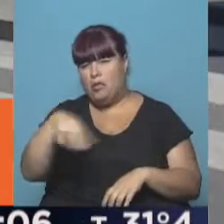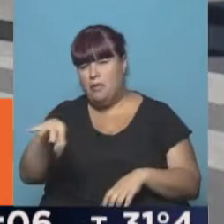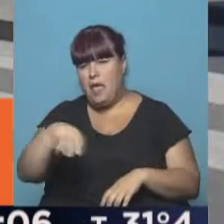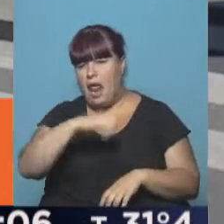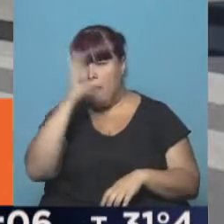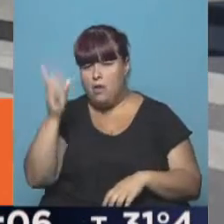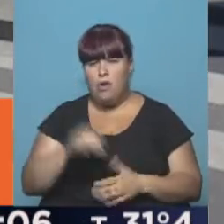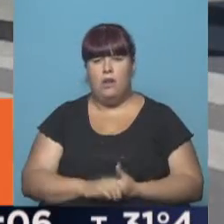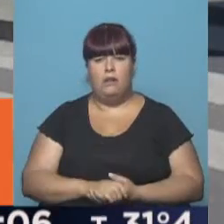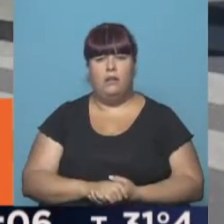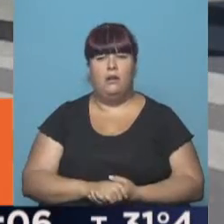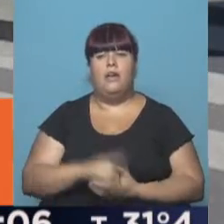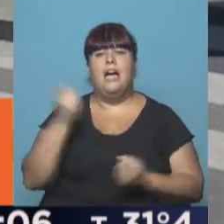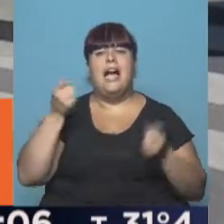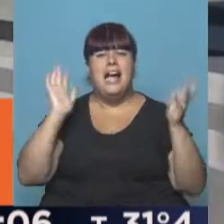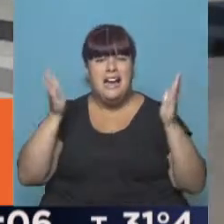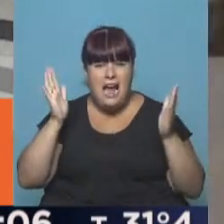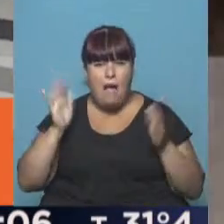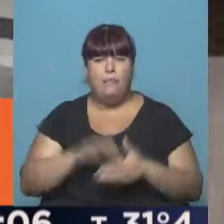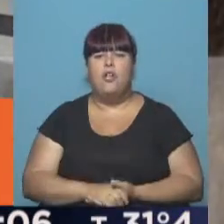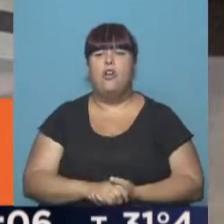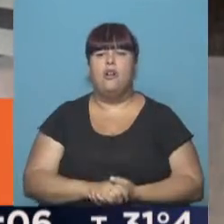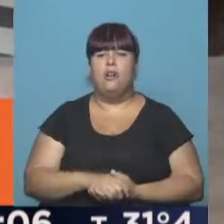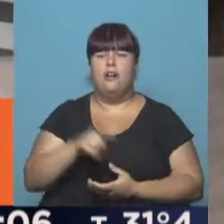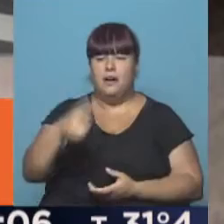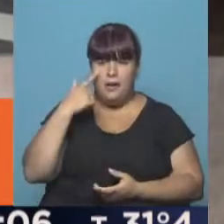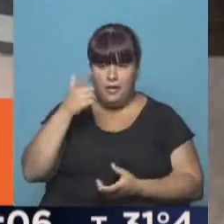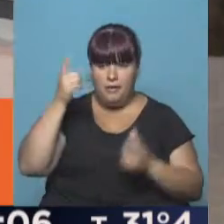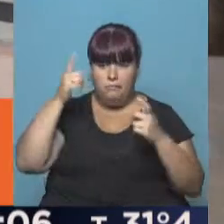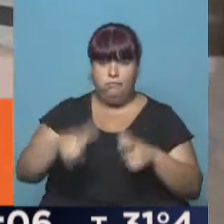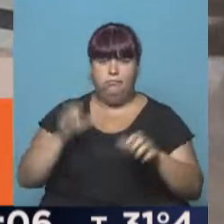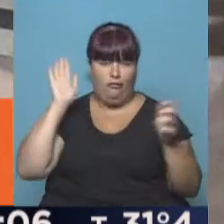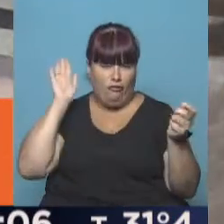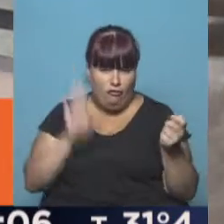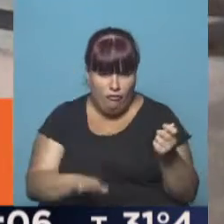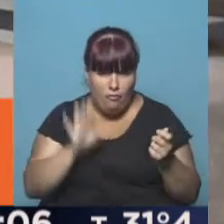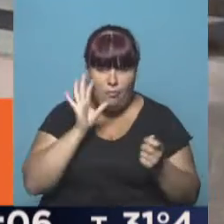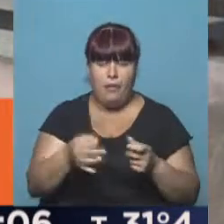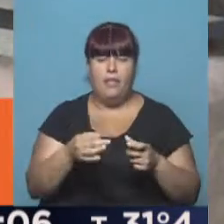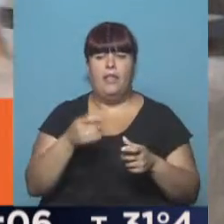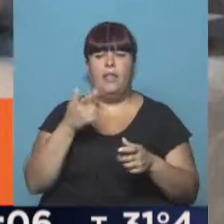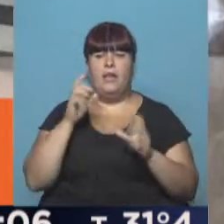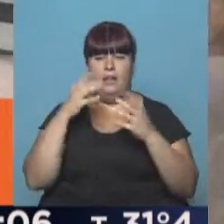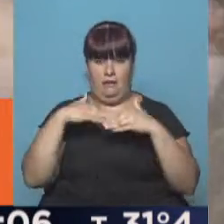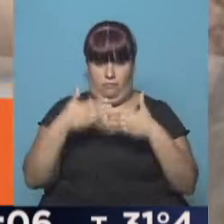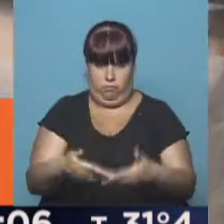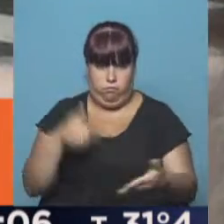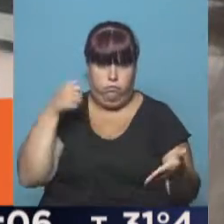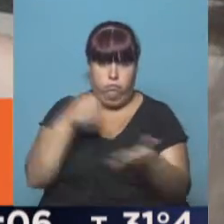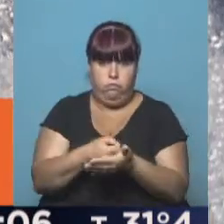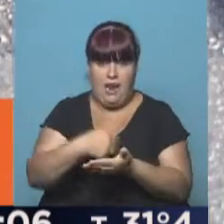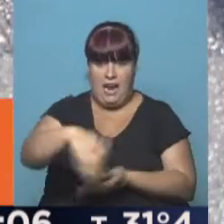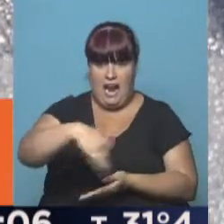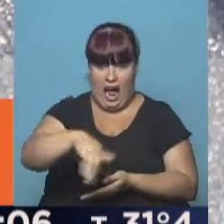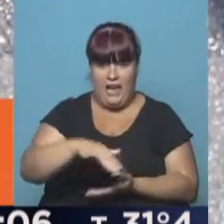de la mañana. Pasa un camión que deja la marca de la frenada ahí con el paragolpe, golpea el